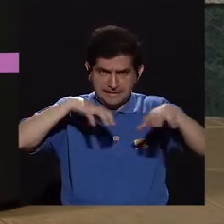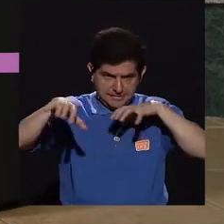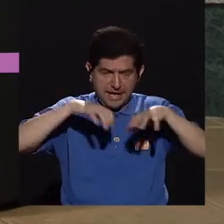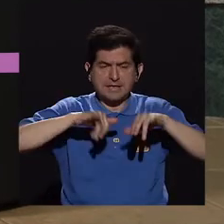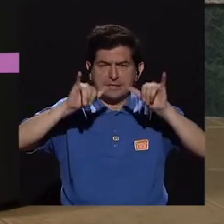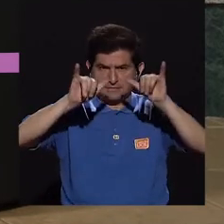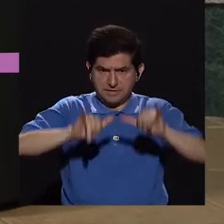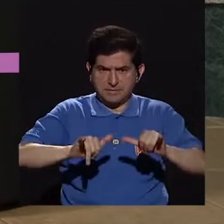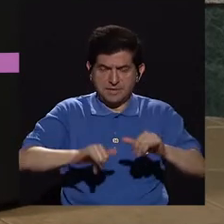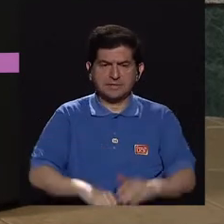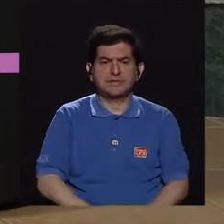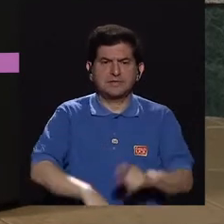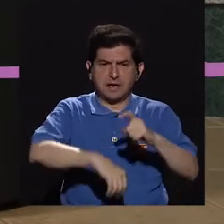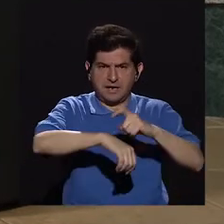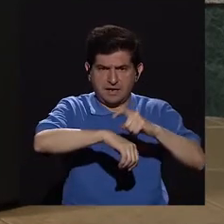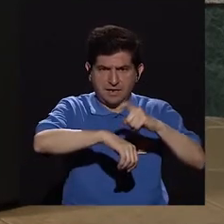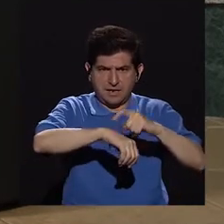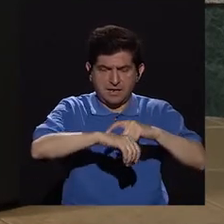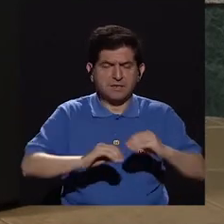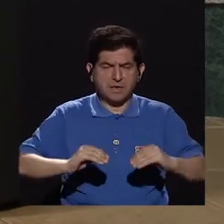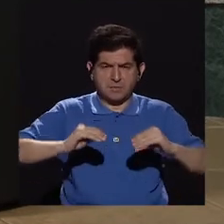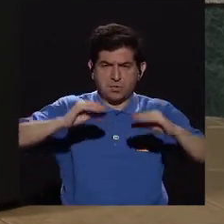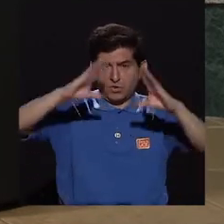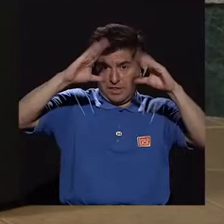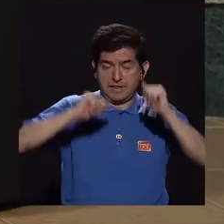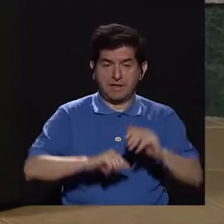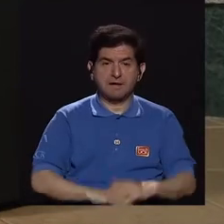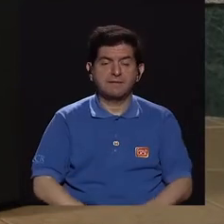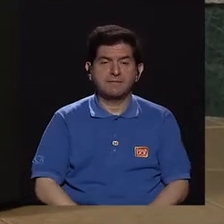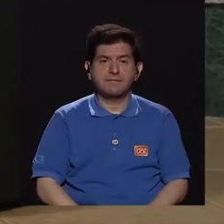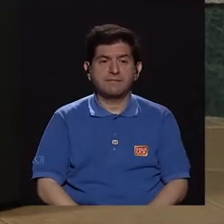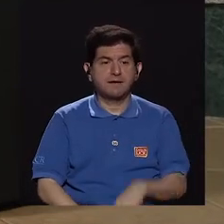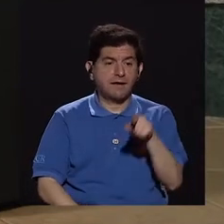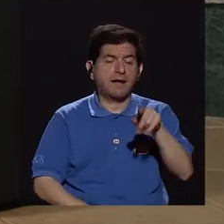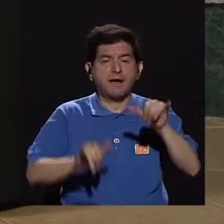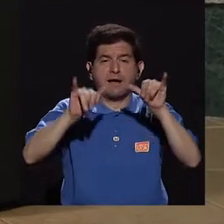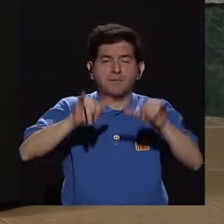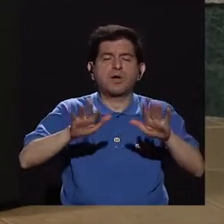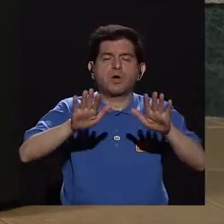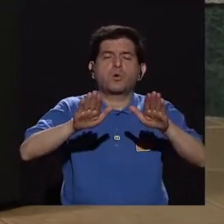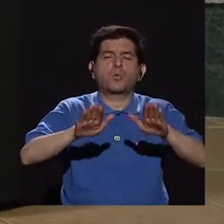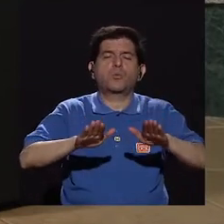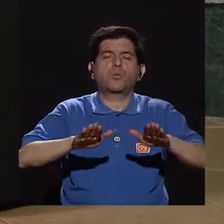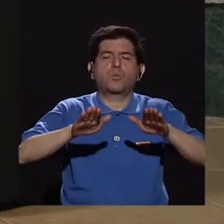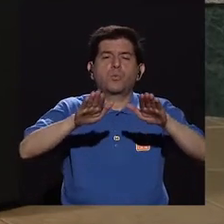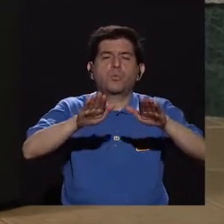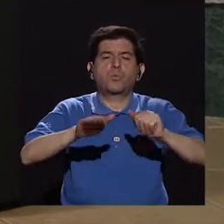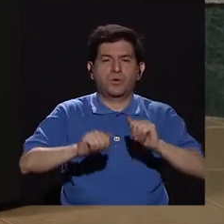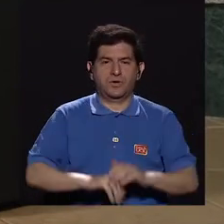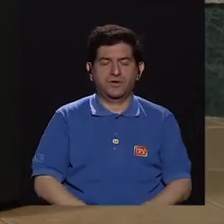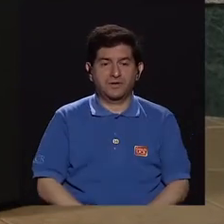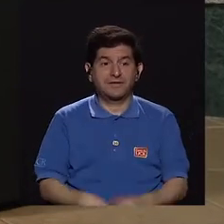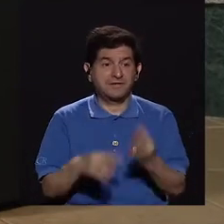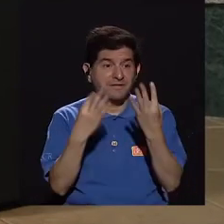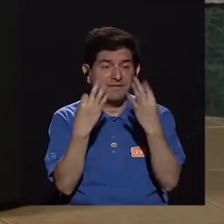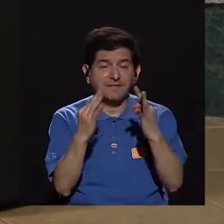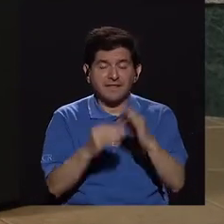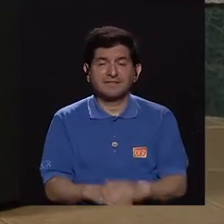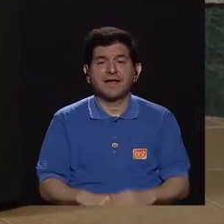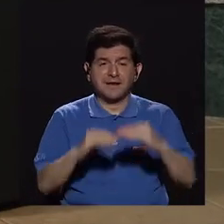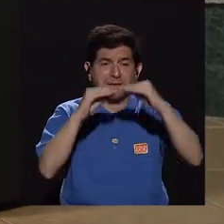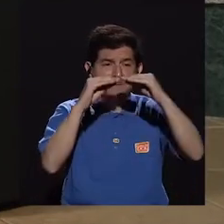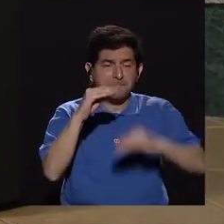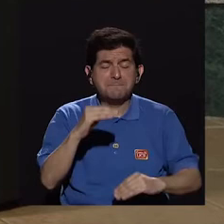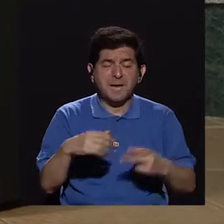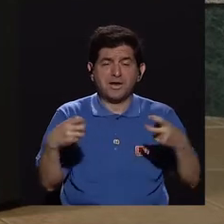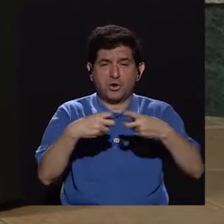más activos durante el día, se mantengan más relajados. Entonces, busquen